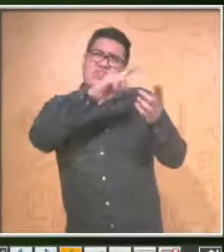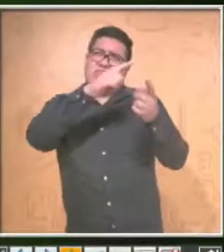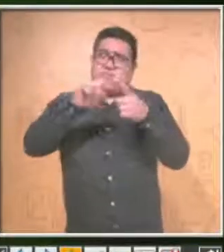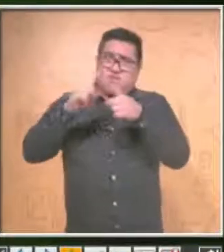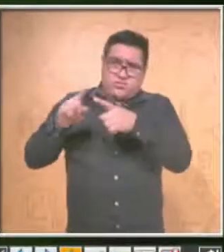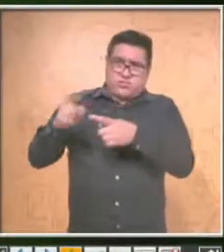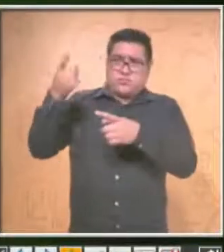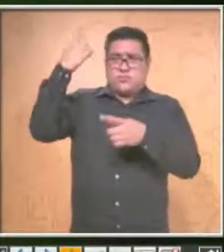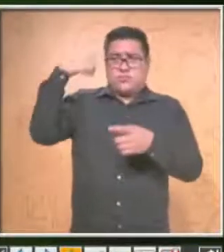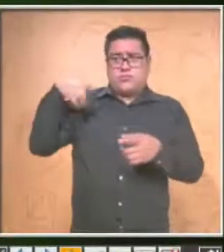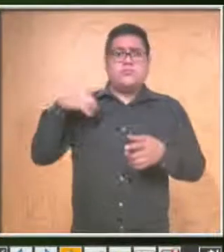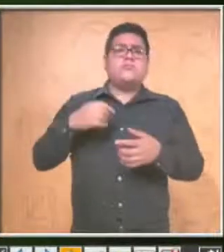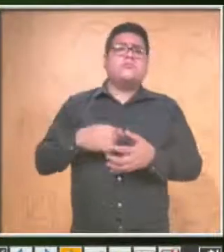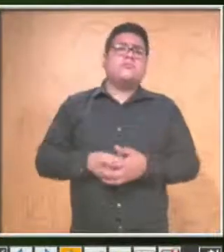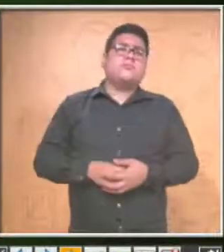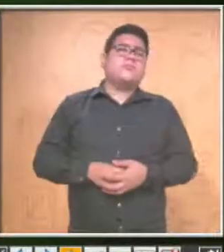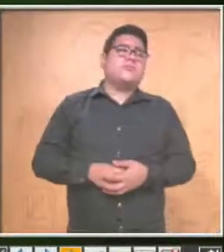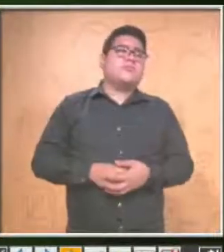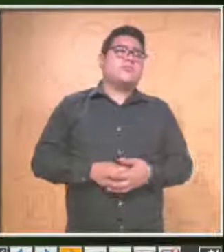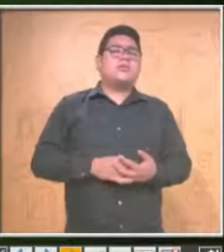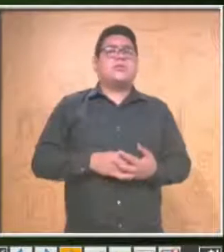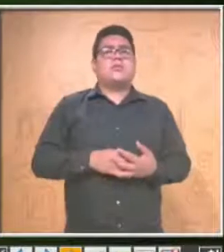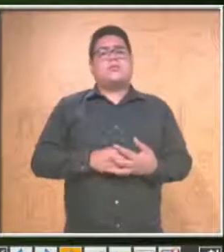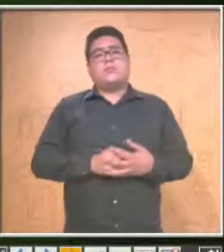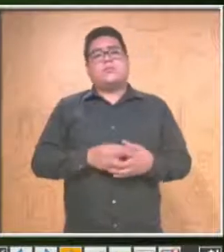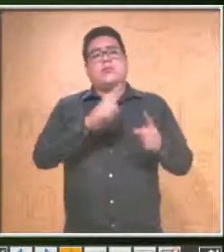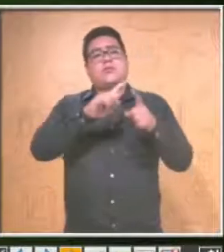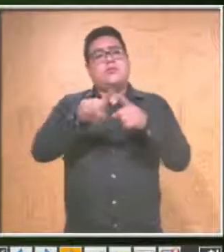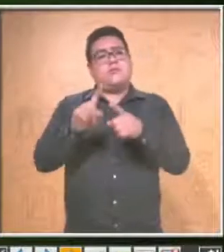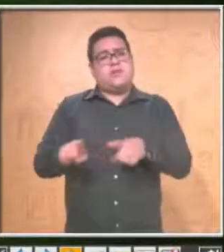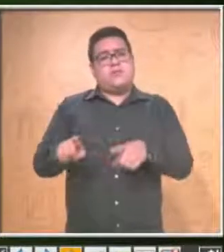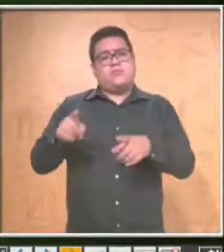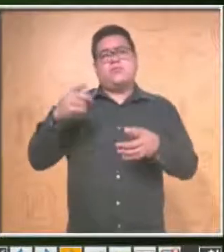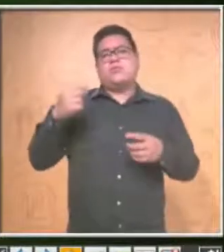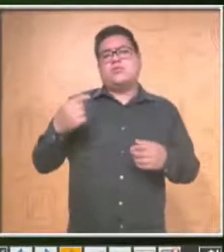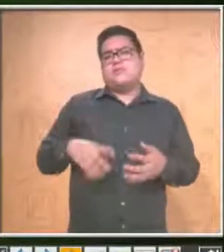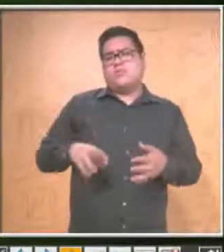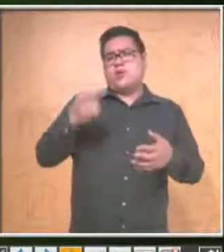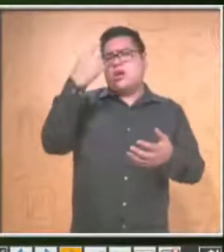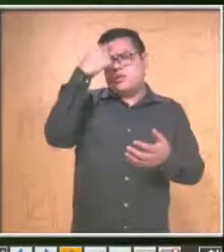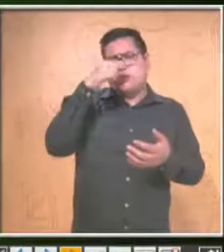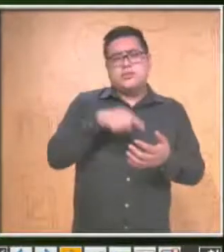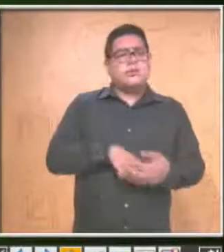tenían diferentes creencias y diferentes dioses.